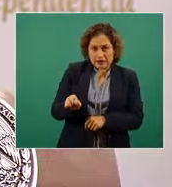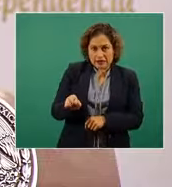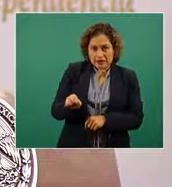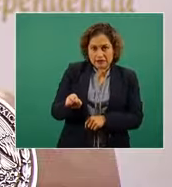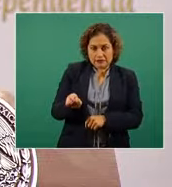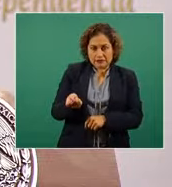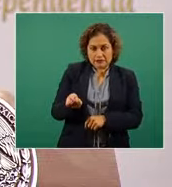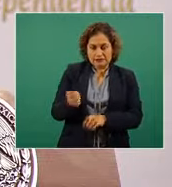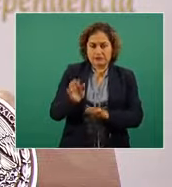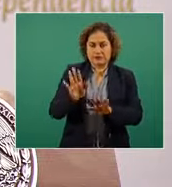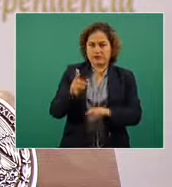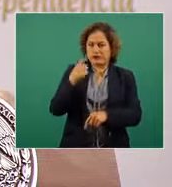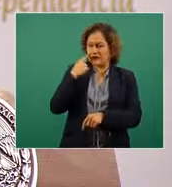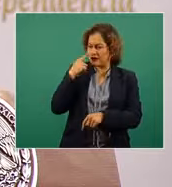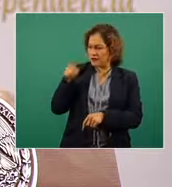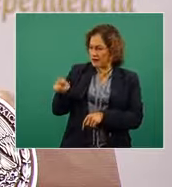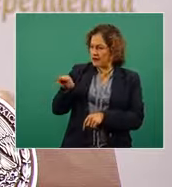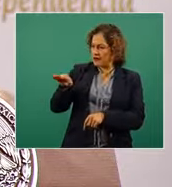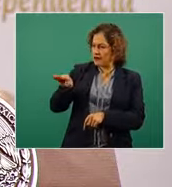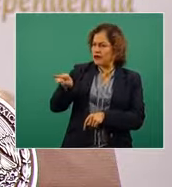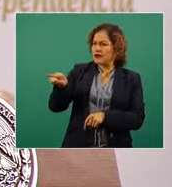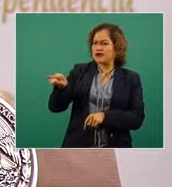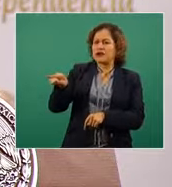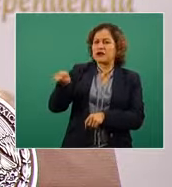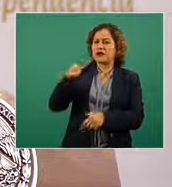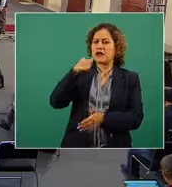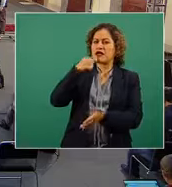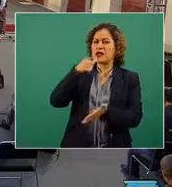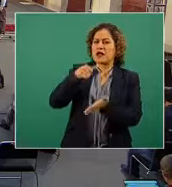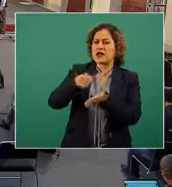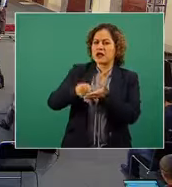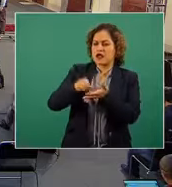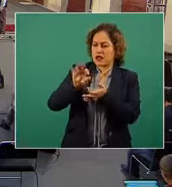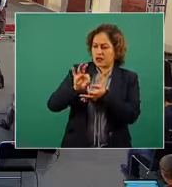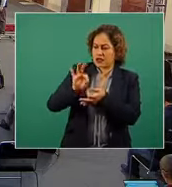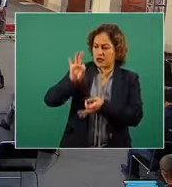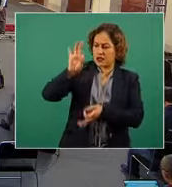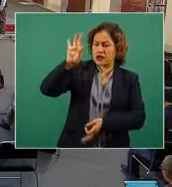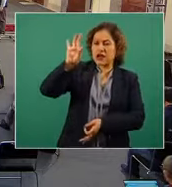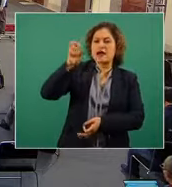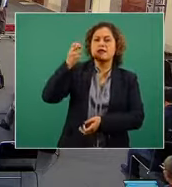no pones de nuevo la carta del presidente López Mateos?